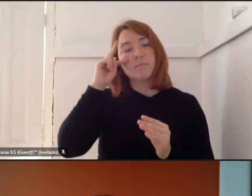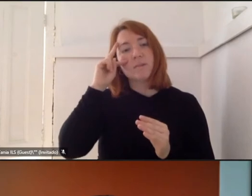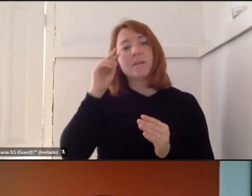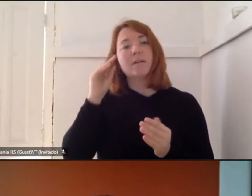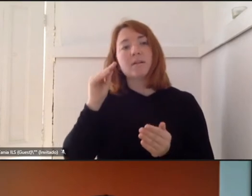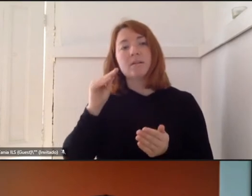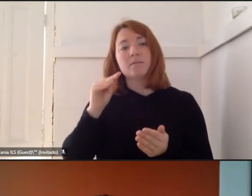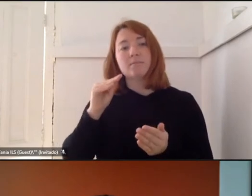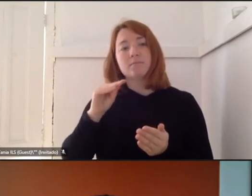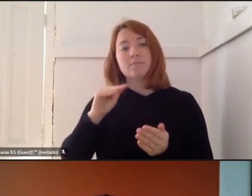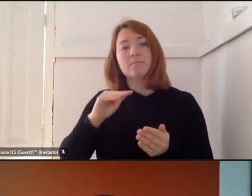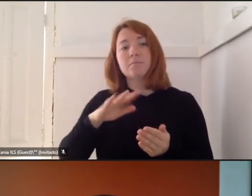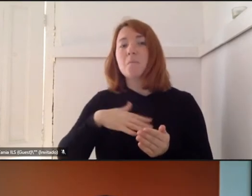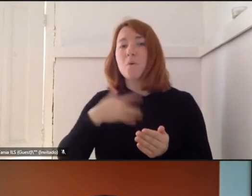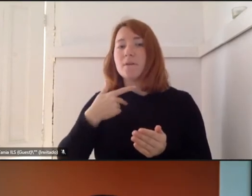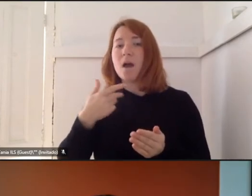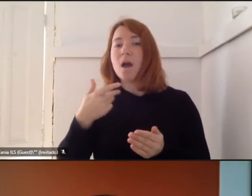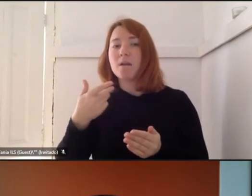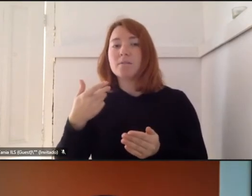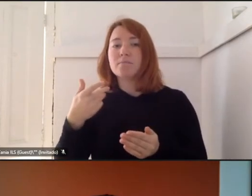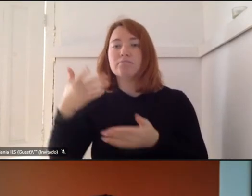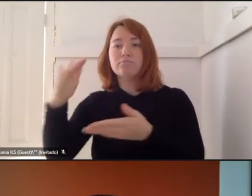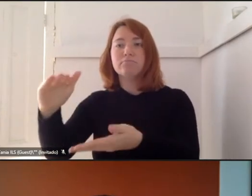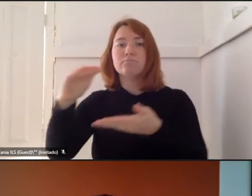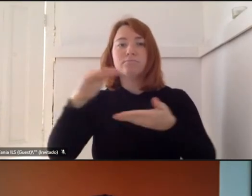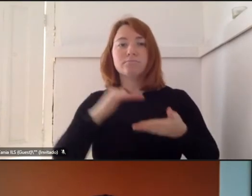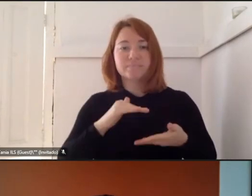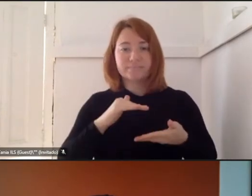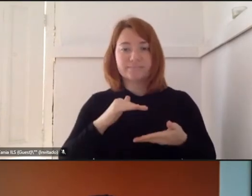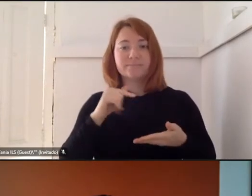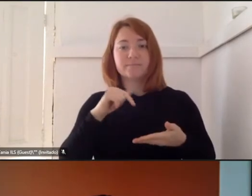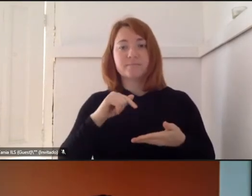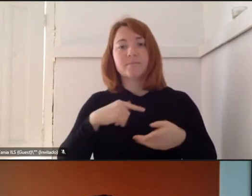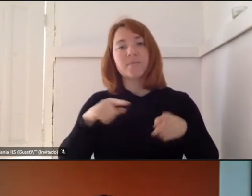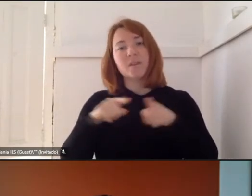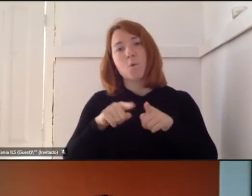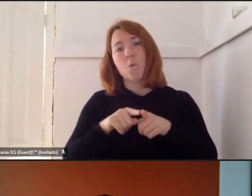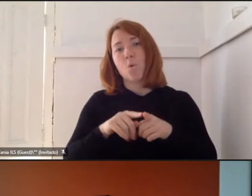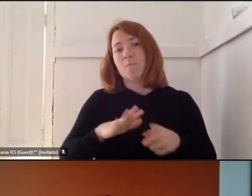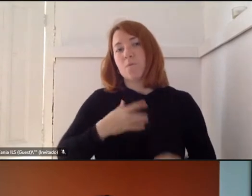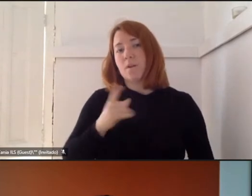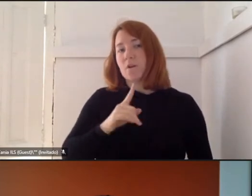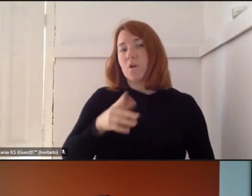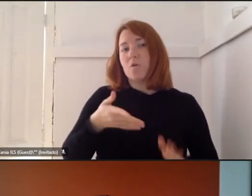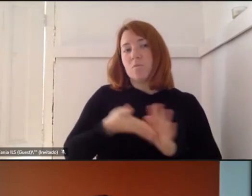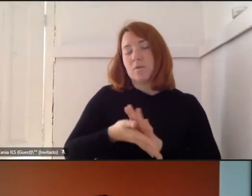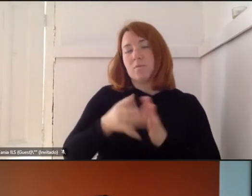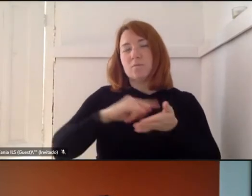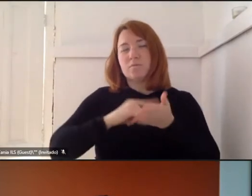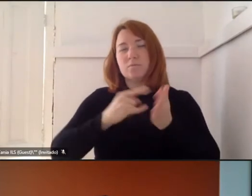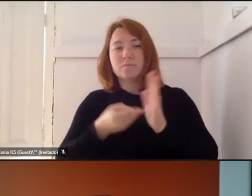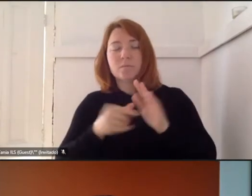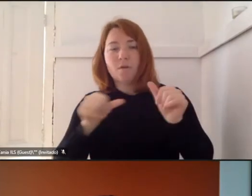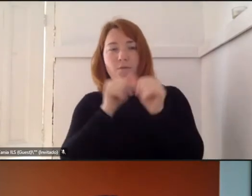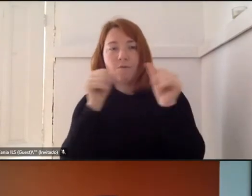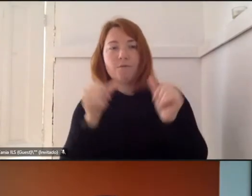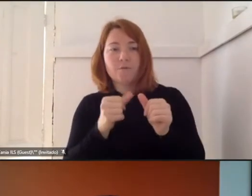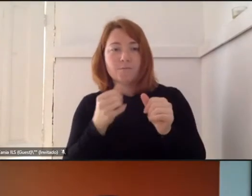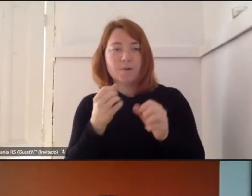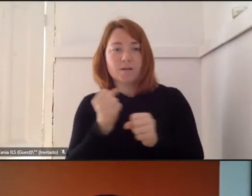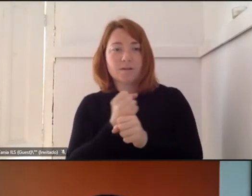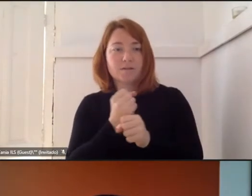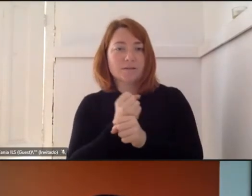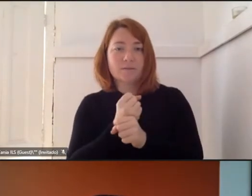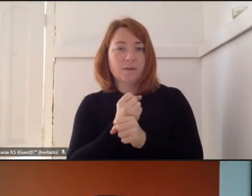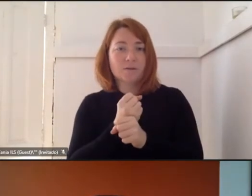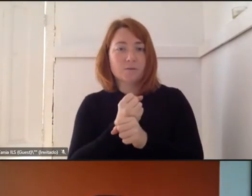que también se podrían traer aquí. No igual, porque tenemos distintos sistemas universitarios, pero sí. Bueno, disculpa por